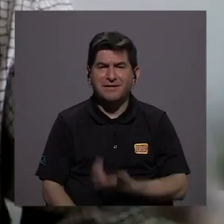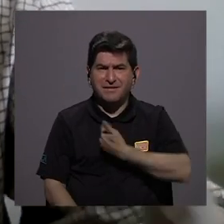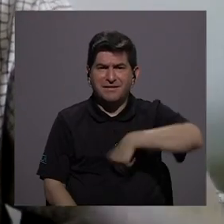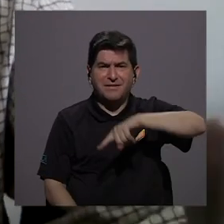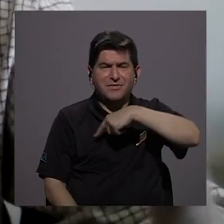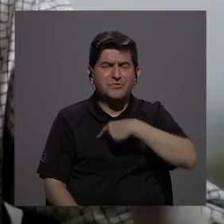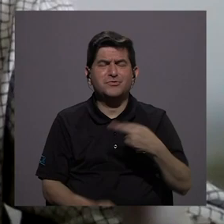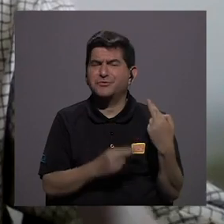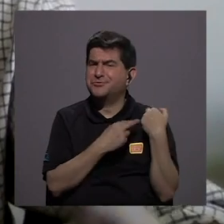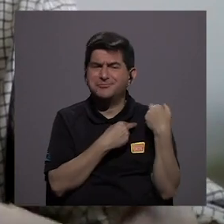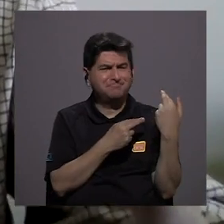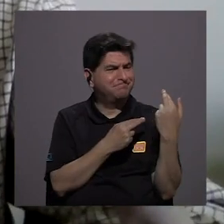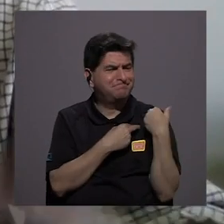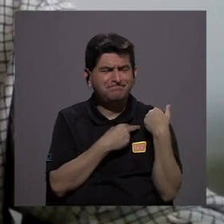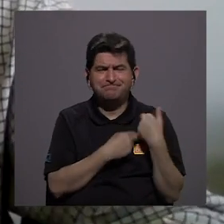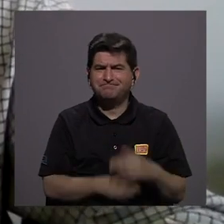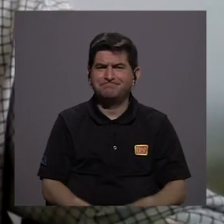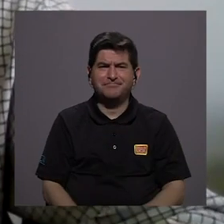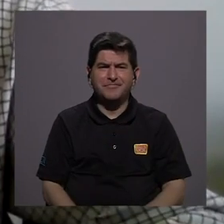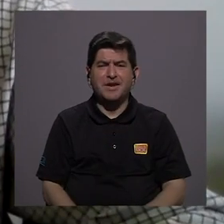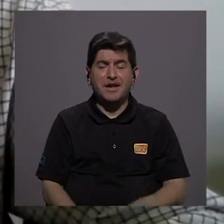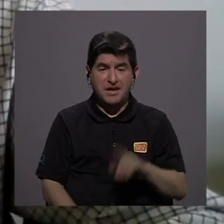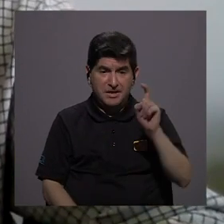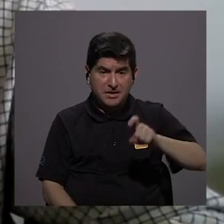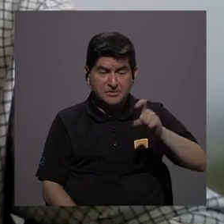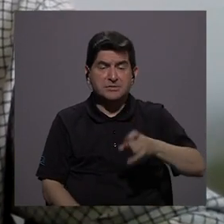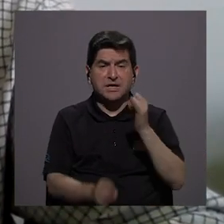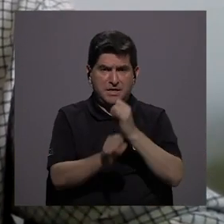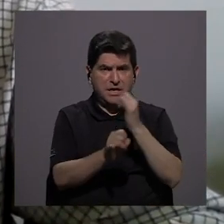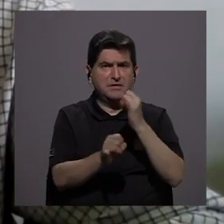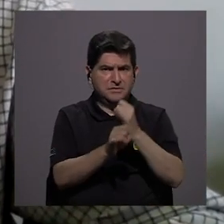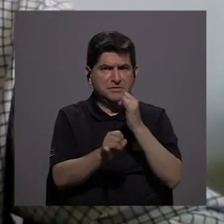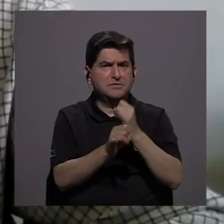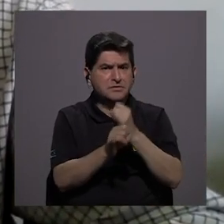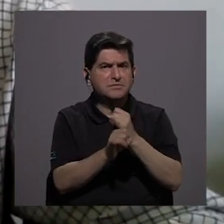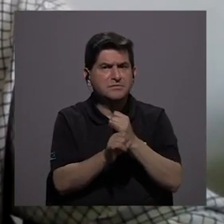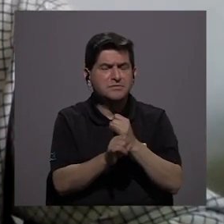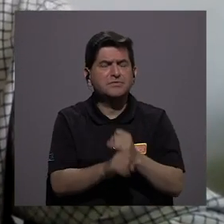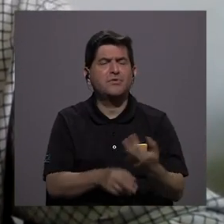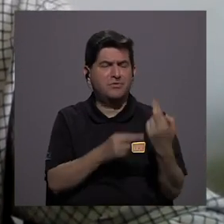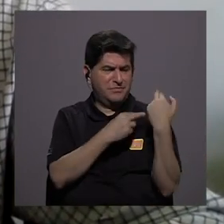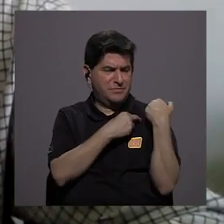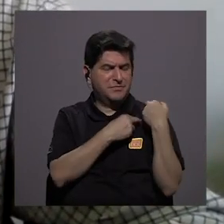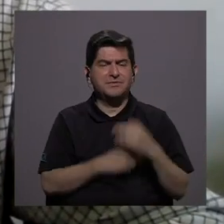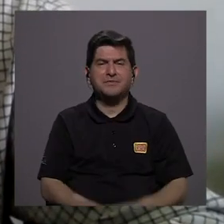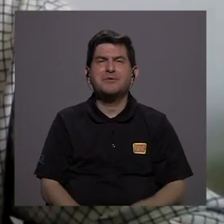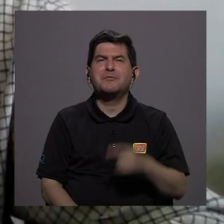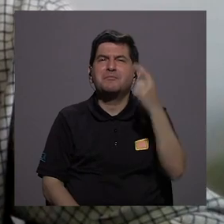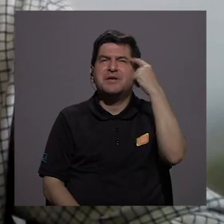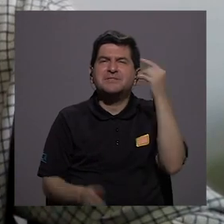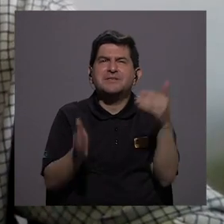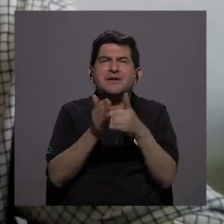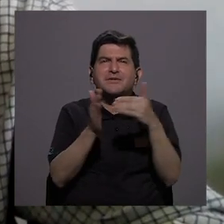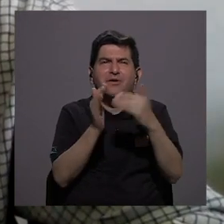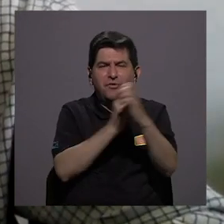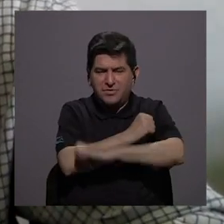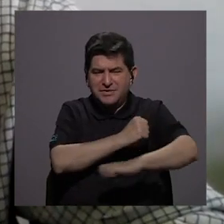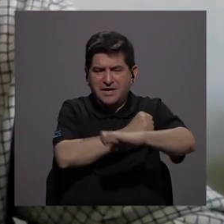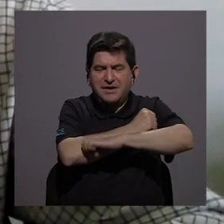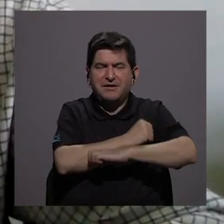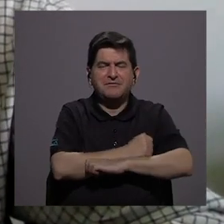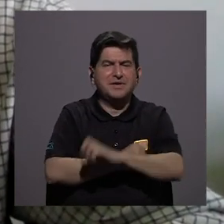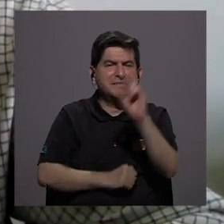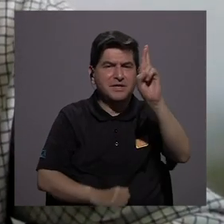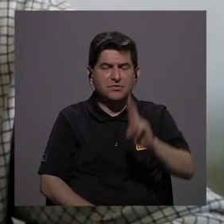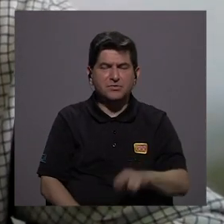responsables, no tenemos la responsabilidad y la responsabilidad institucional. Entonces, repensar el Estado costarricense no es algo para los